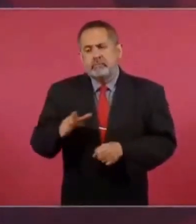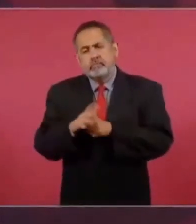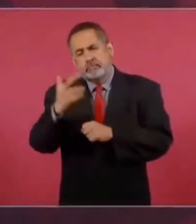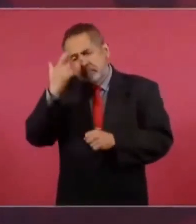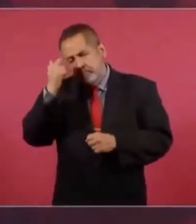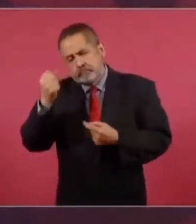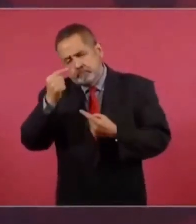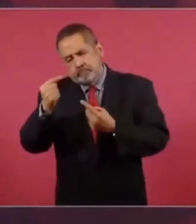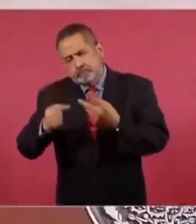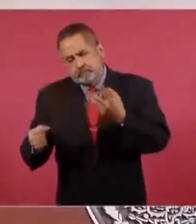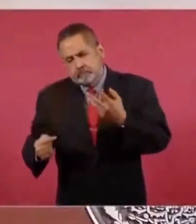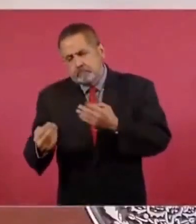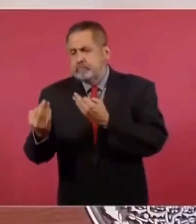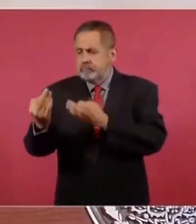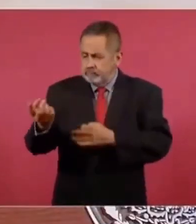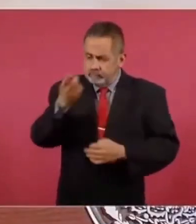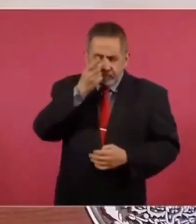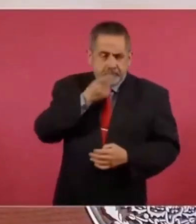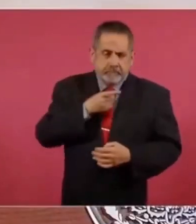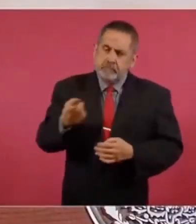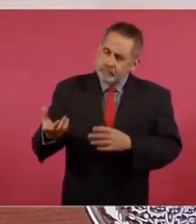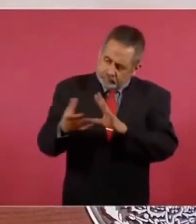argumentos, sus razones,